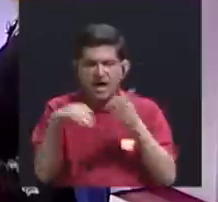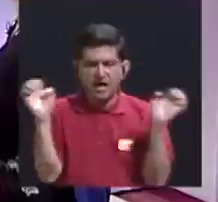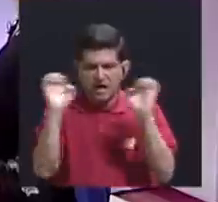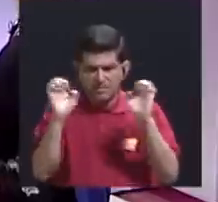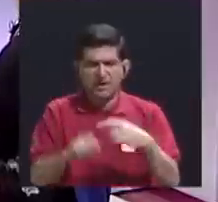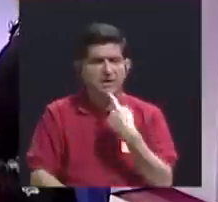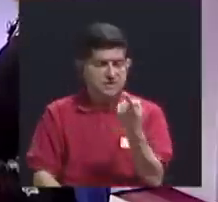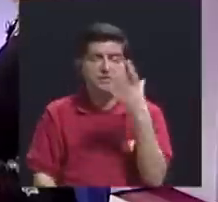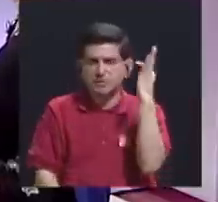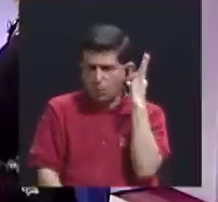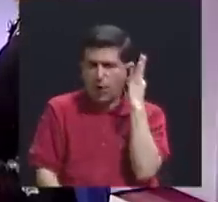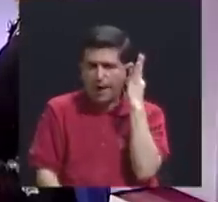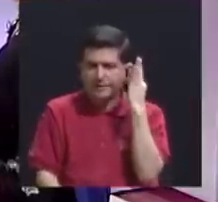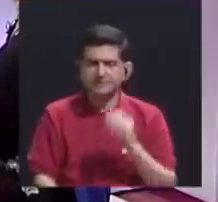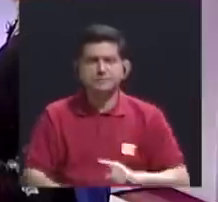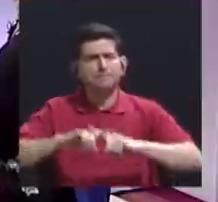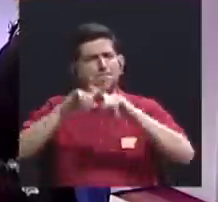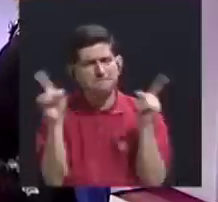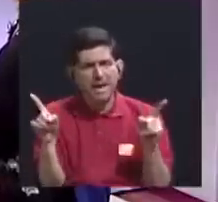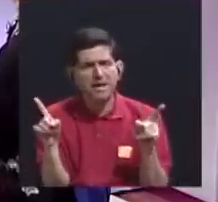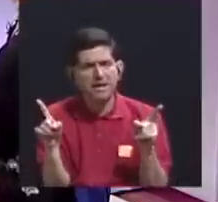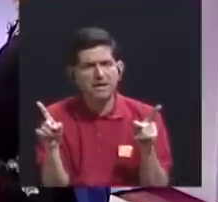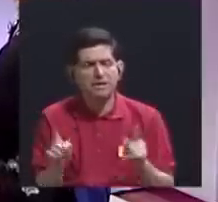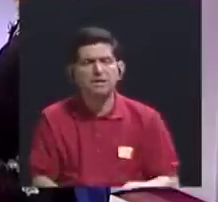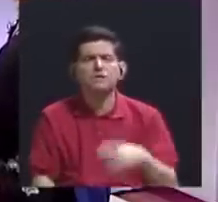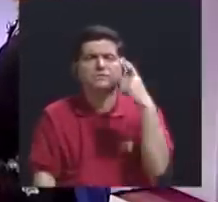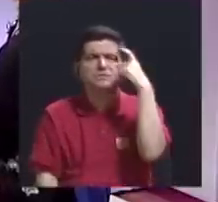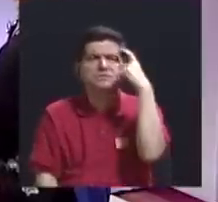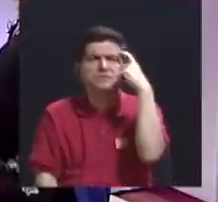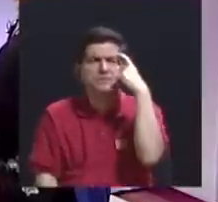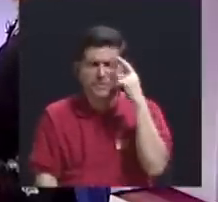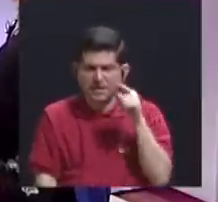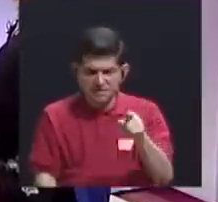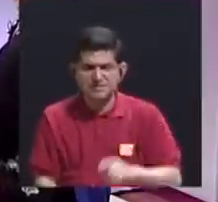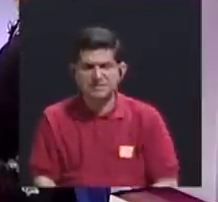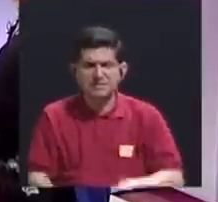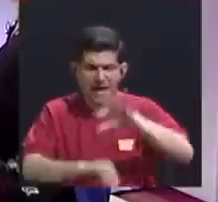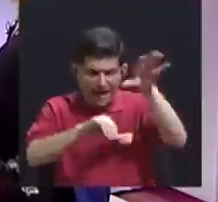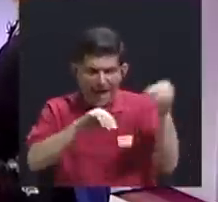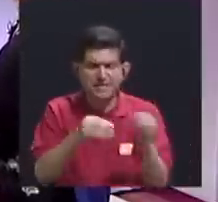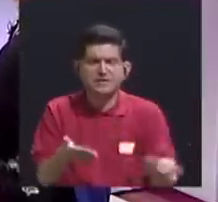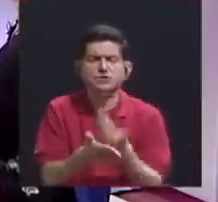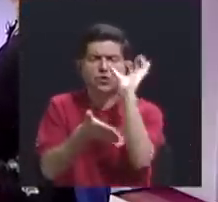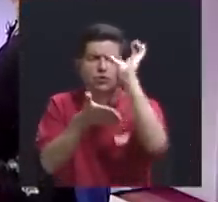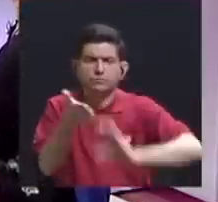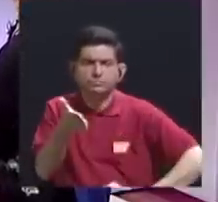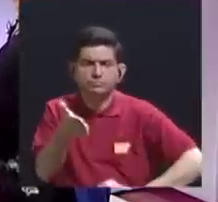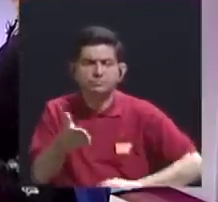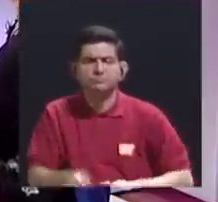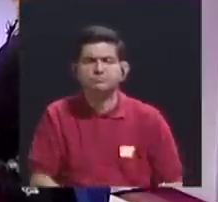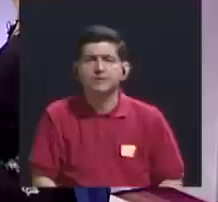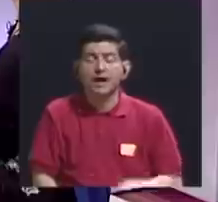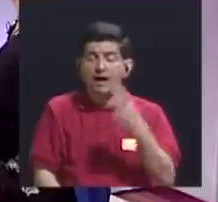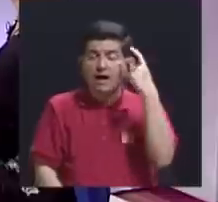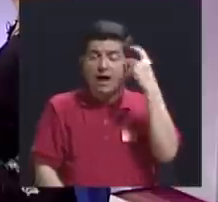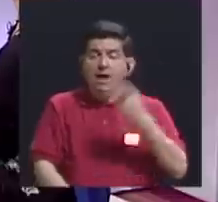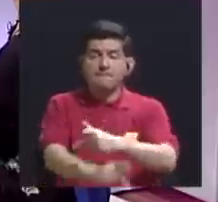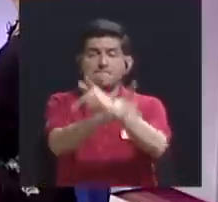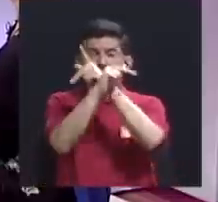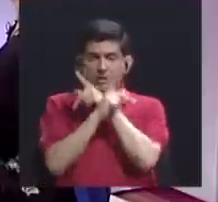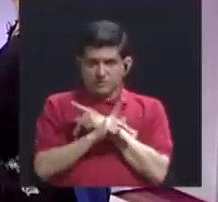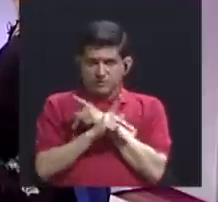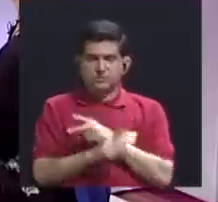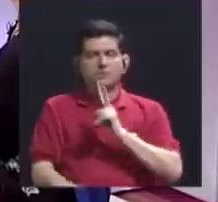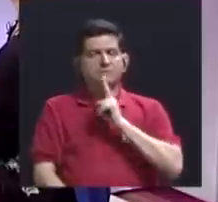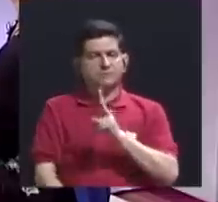de las mujeres pero está pensada la edición de este nuevo capítulo para la protección